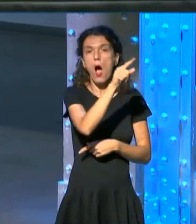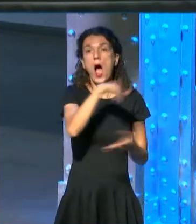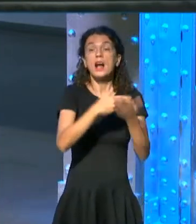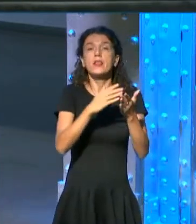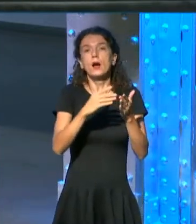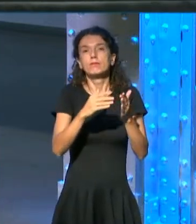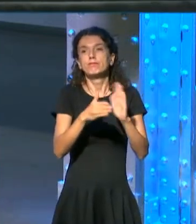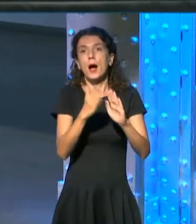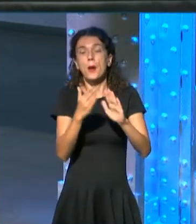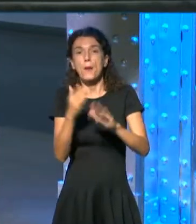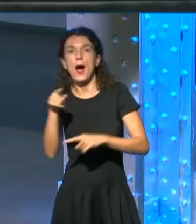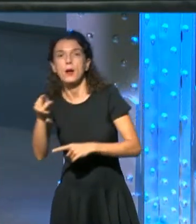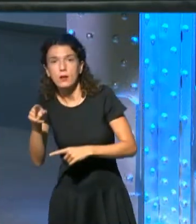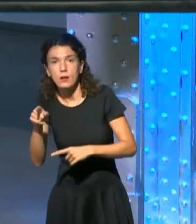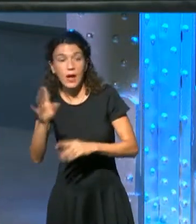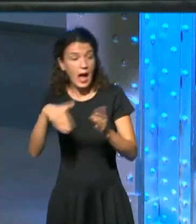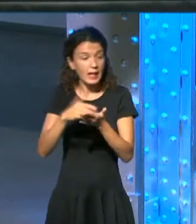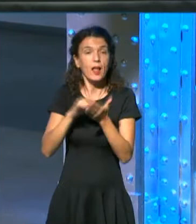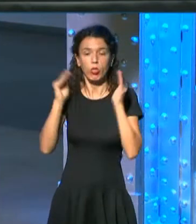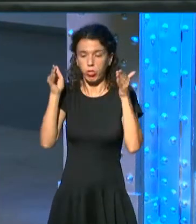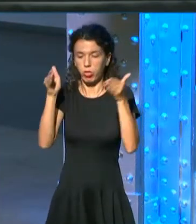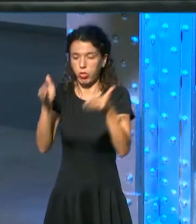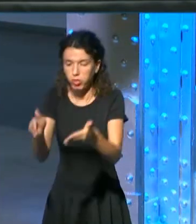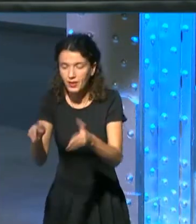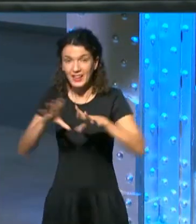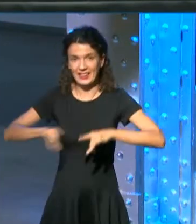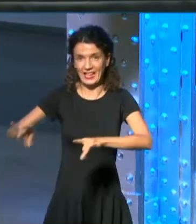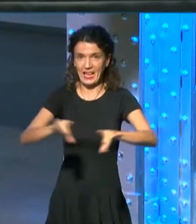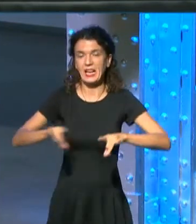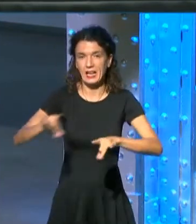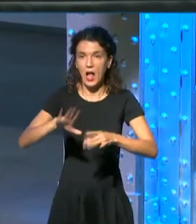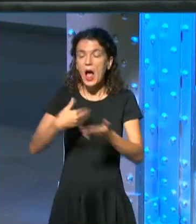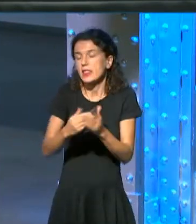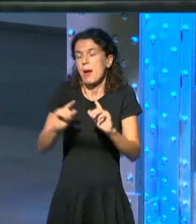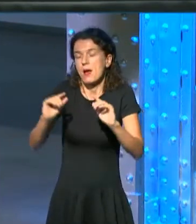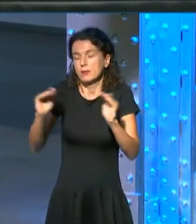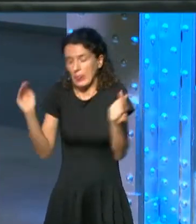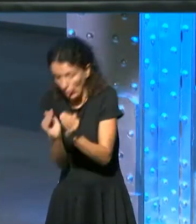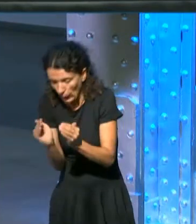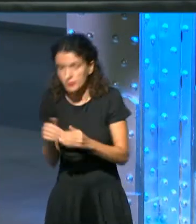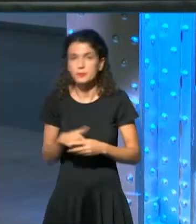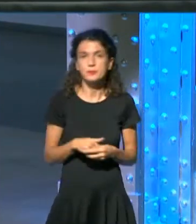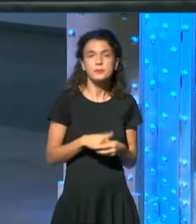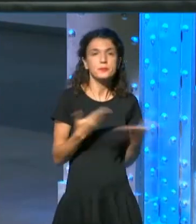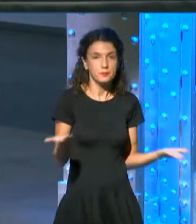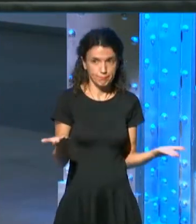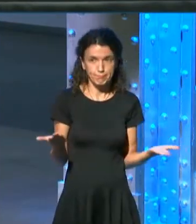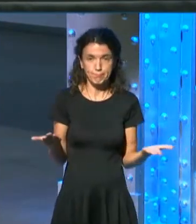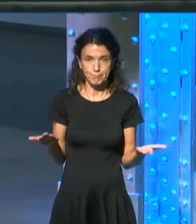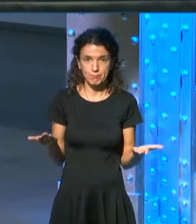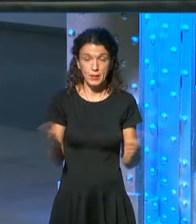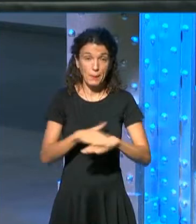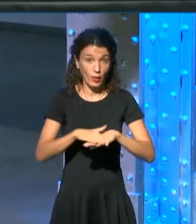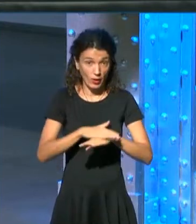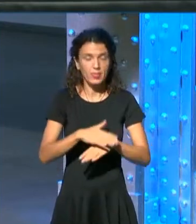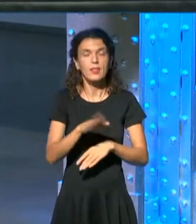ir aproximándonos poco a poco hacia la Tierra, ¿no? hacia lo más concreto. Entonces, bueno, perdonad,